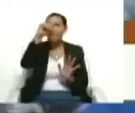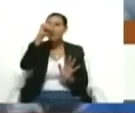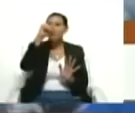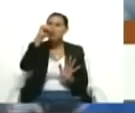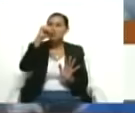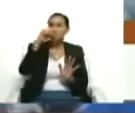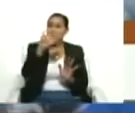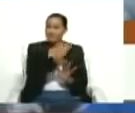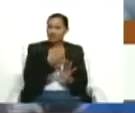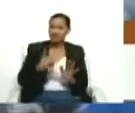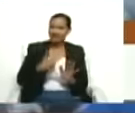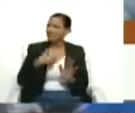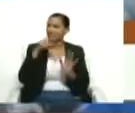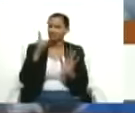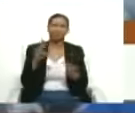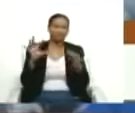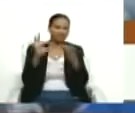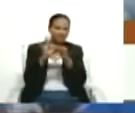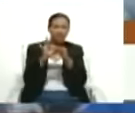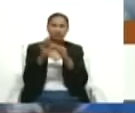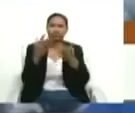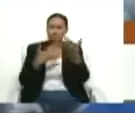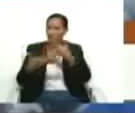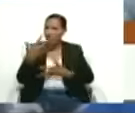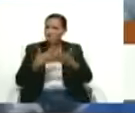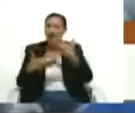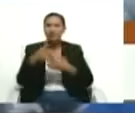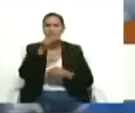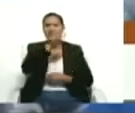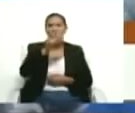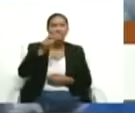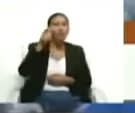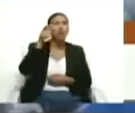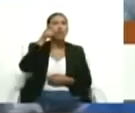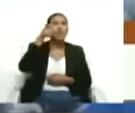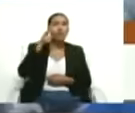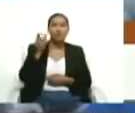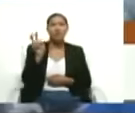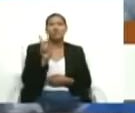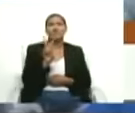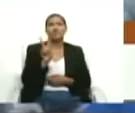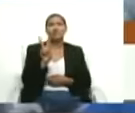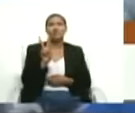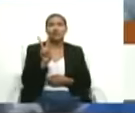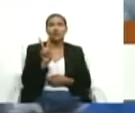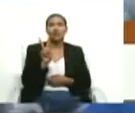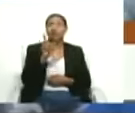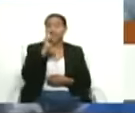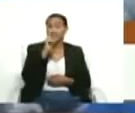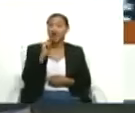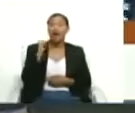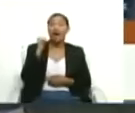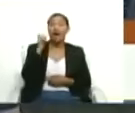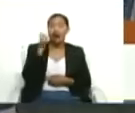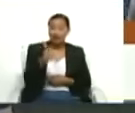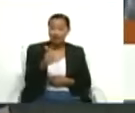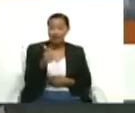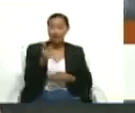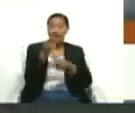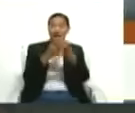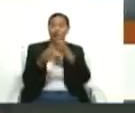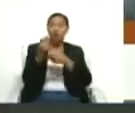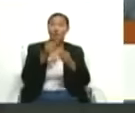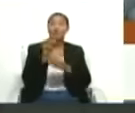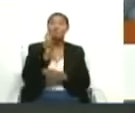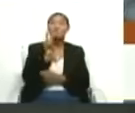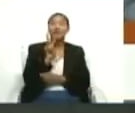lo que han vivido ustedes, nosotros como pueblo, lo que hemos vivido en estos años de guerra económica.